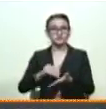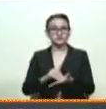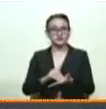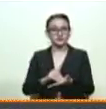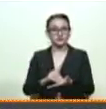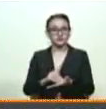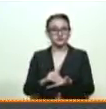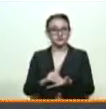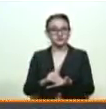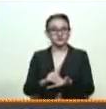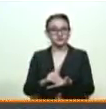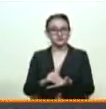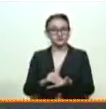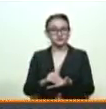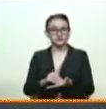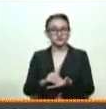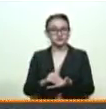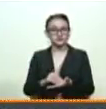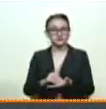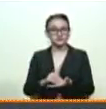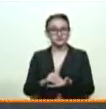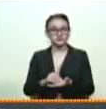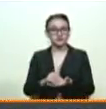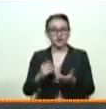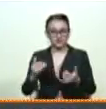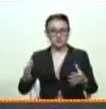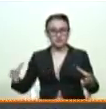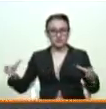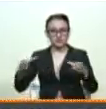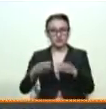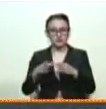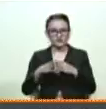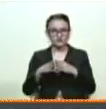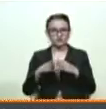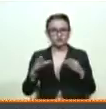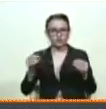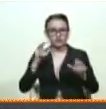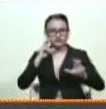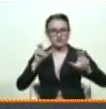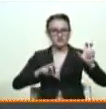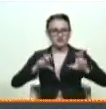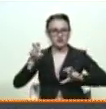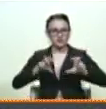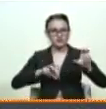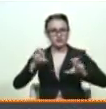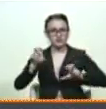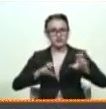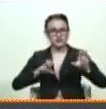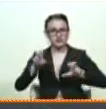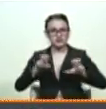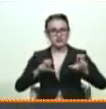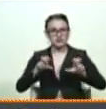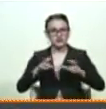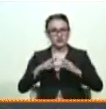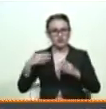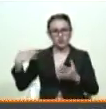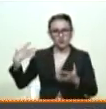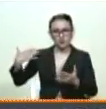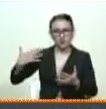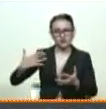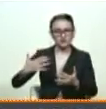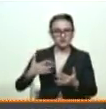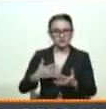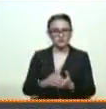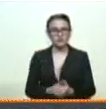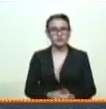una vez más, bueno, vamos a reunirnos todos a evaluar todos estos últimos